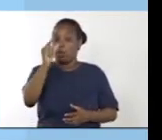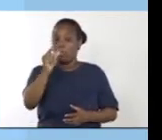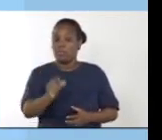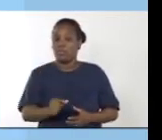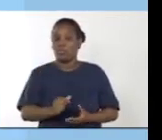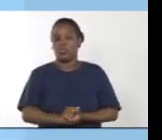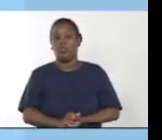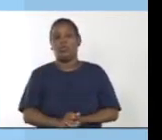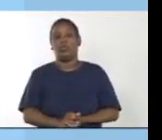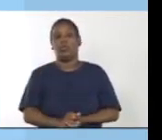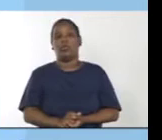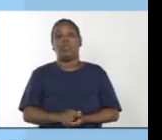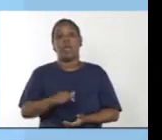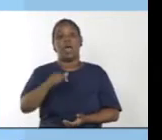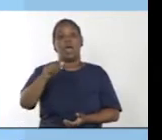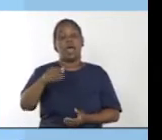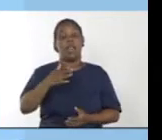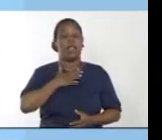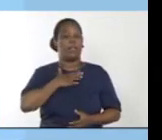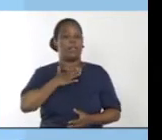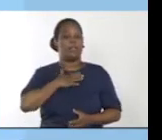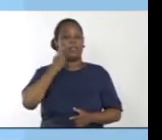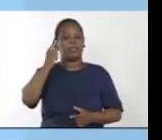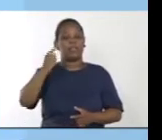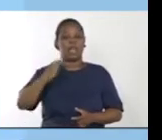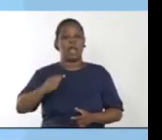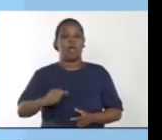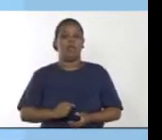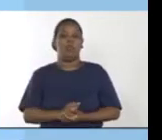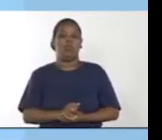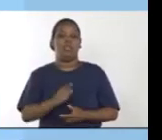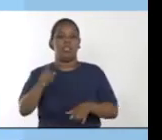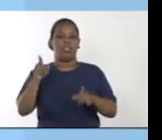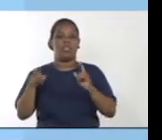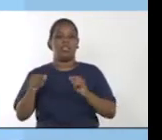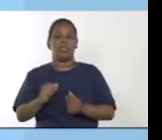personas a la que pertenece cada una de ellas.